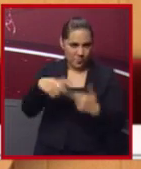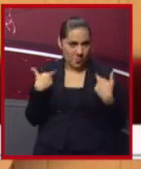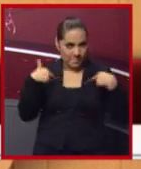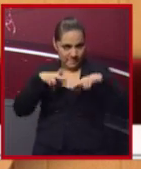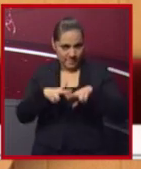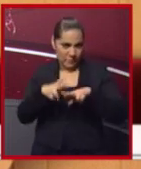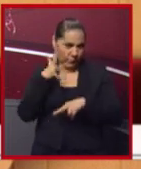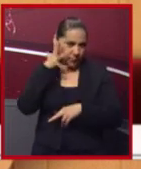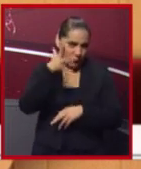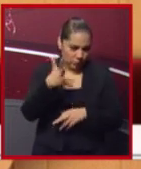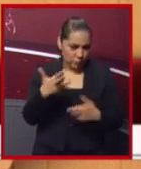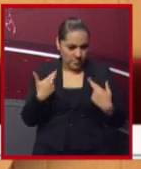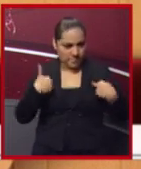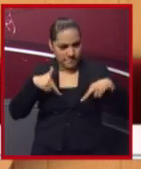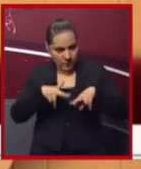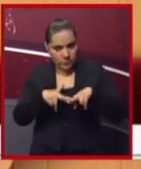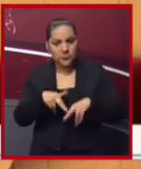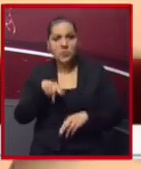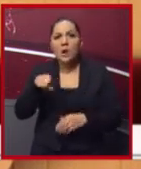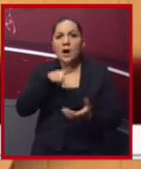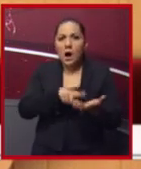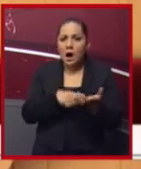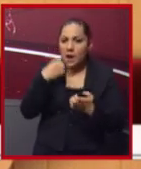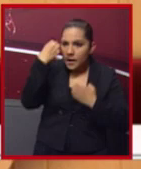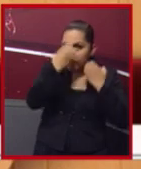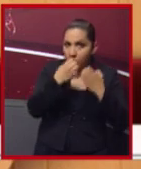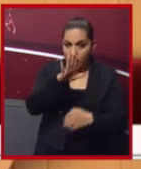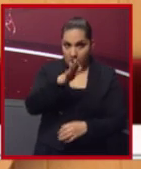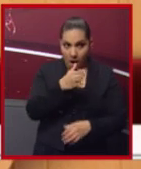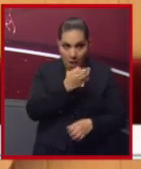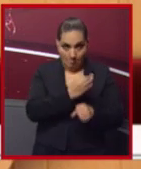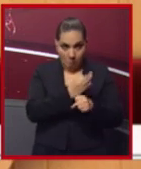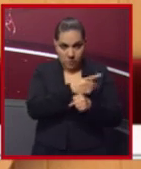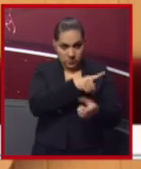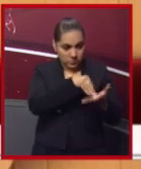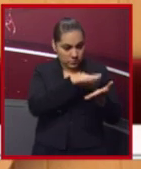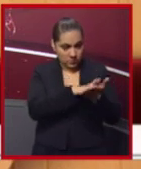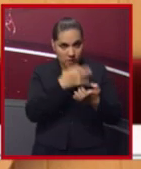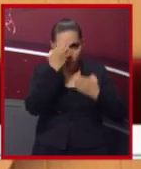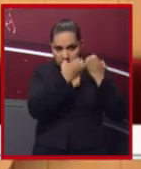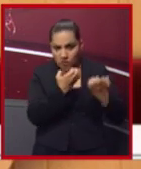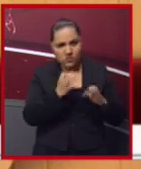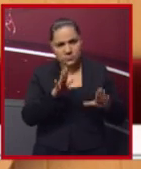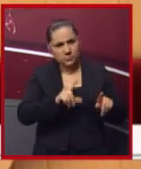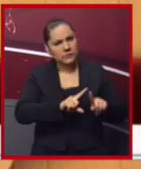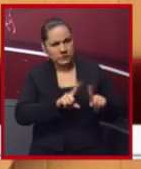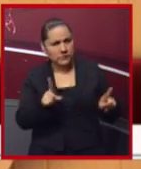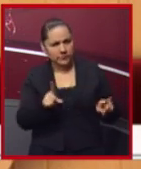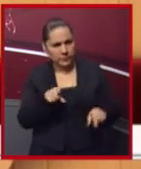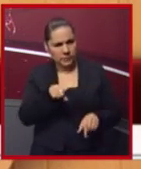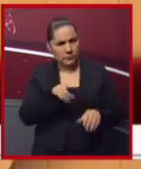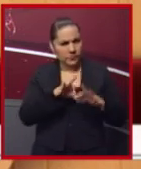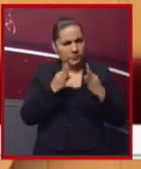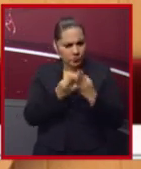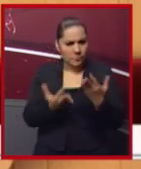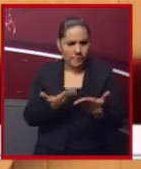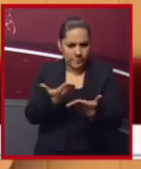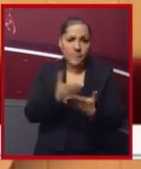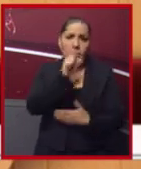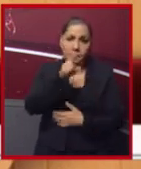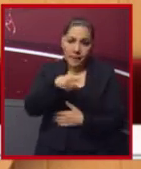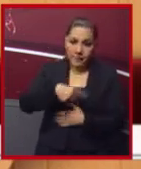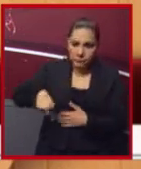un organismo de evaluación diferente al actual, al Instituto Nacional para la Revalorización del Magisterio y la Mejora Continua